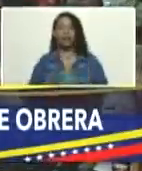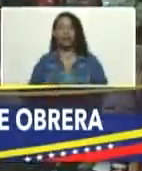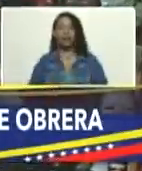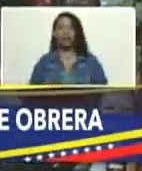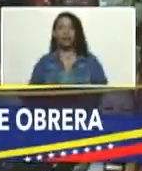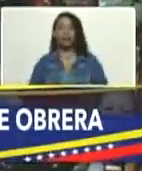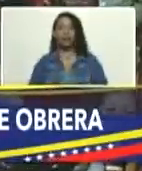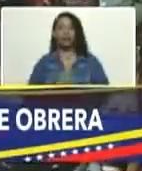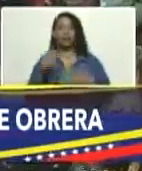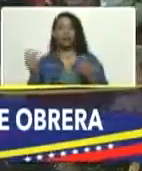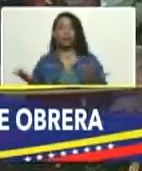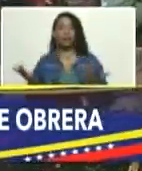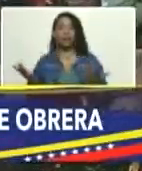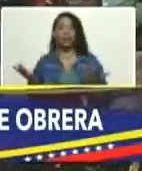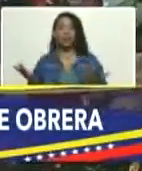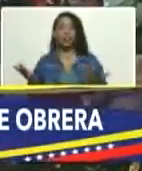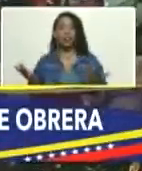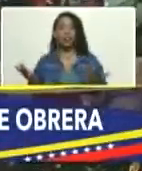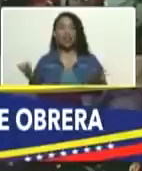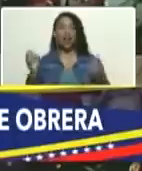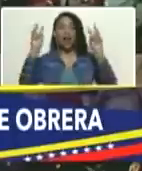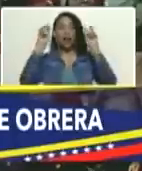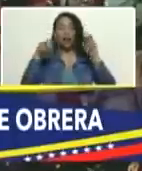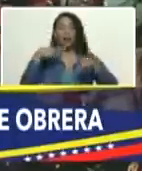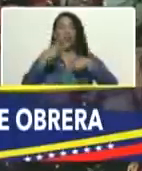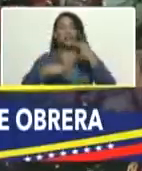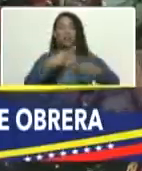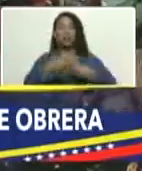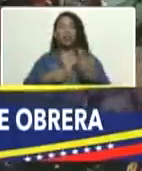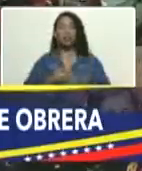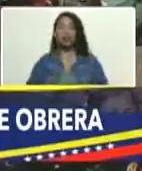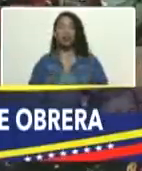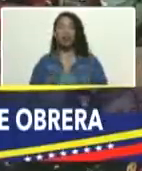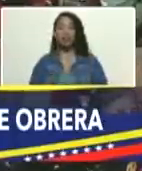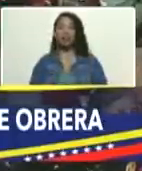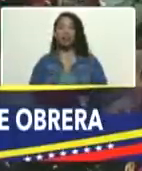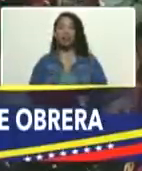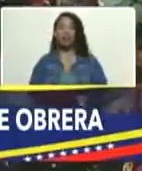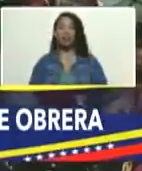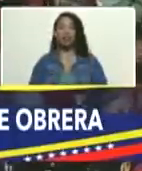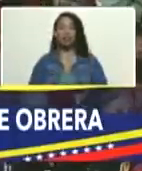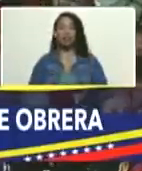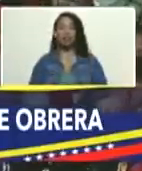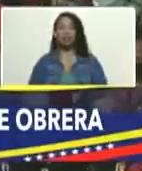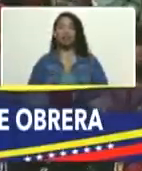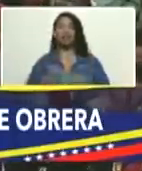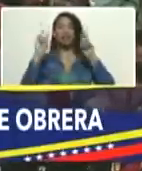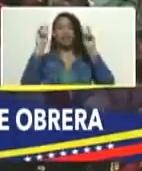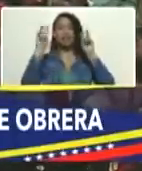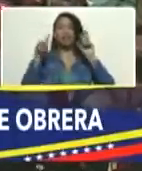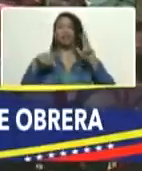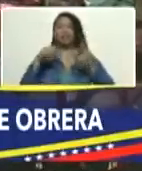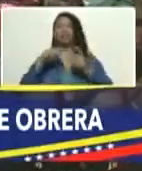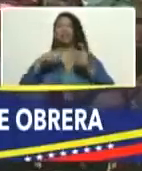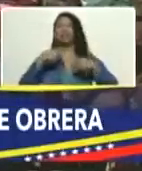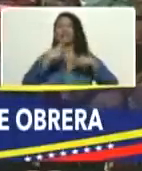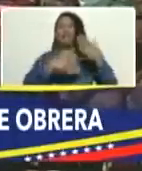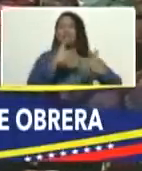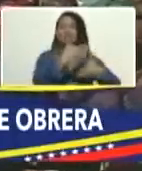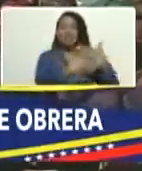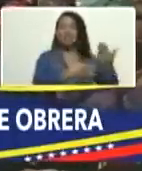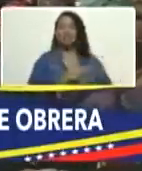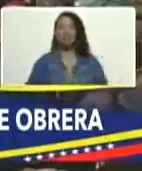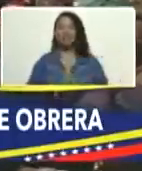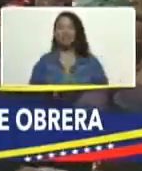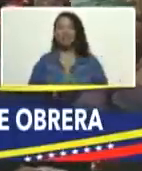a nuevos procesos en lo productivo, nuevos procesos